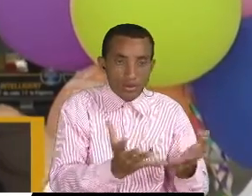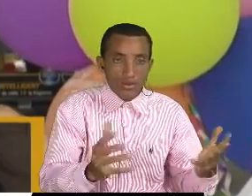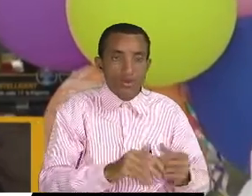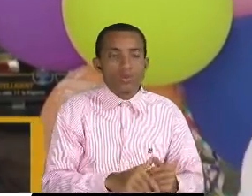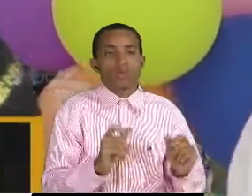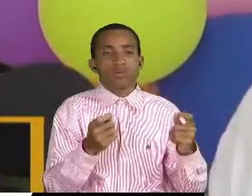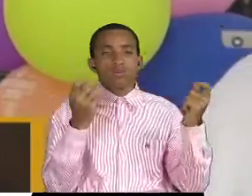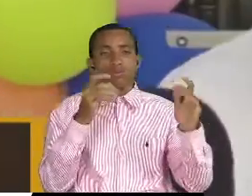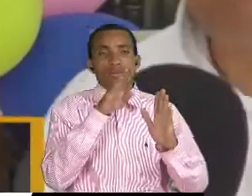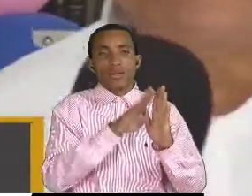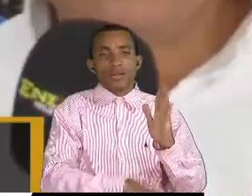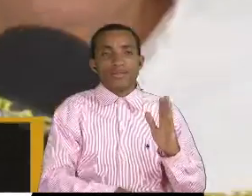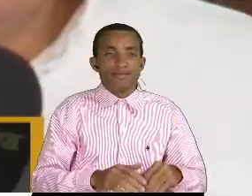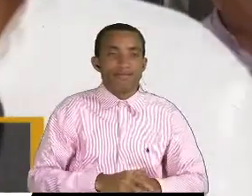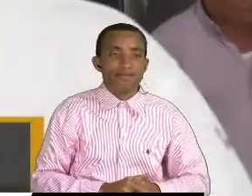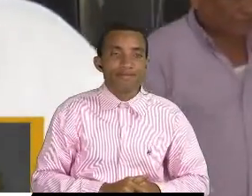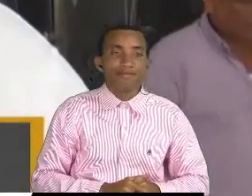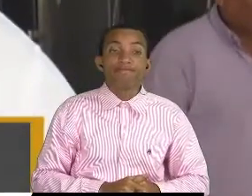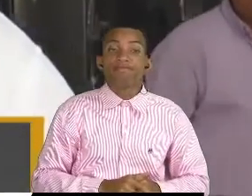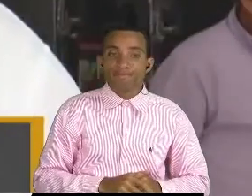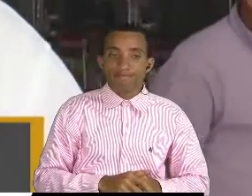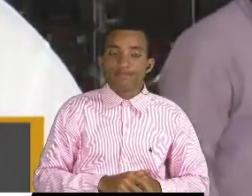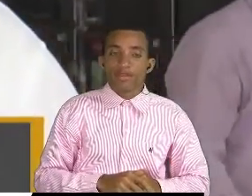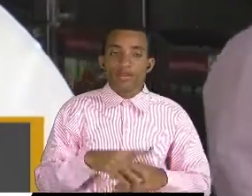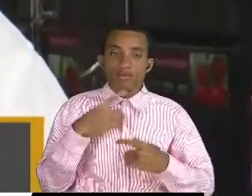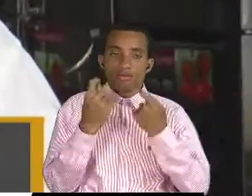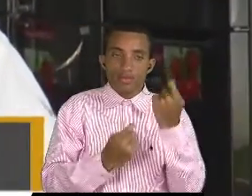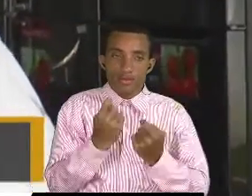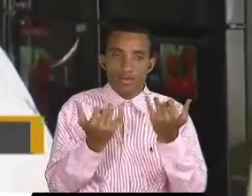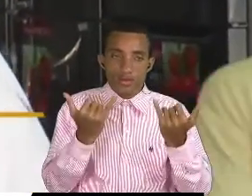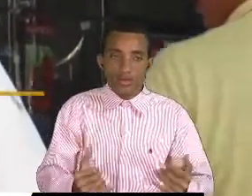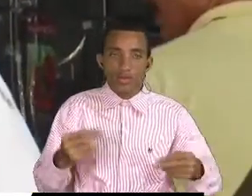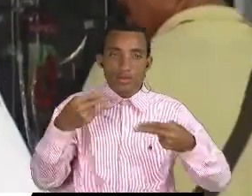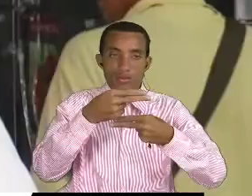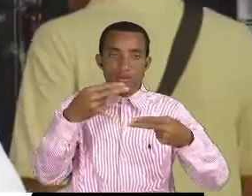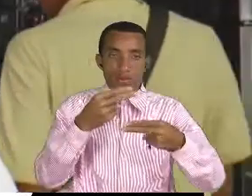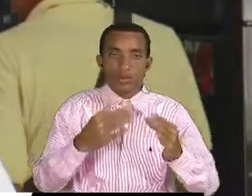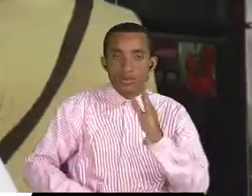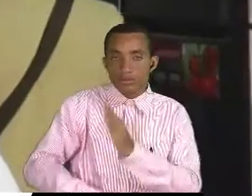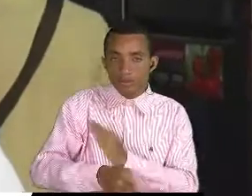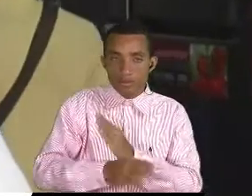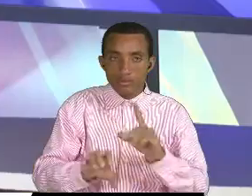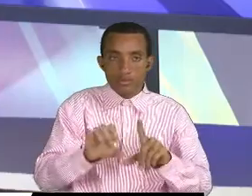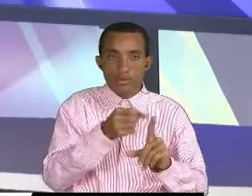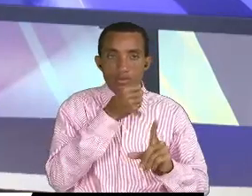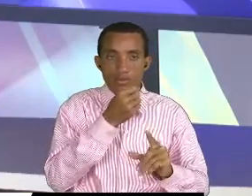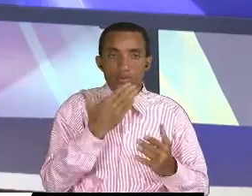precios. Información comercial que se genera a esta hora en Hogar como Ultrasan. Continúen ustedes con más noticias en estudio. Muy buenas tardes.